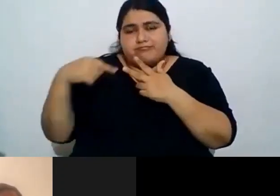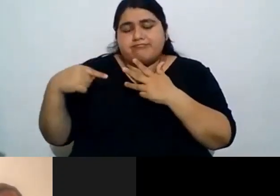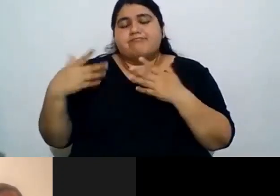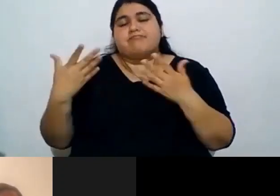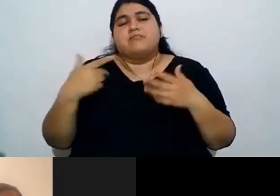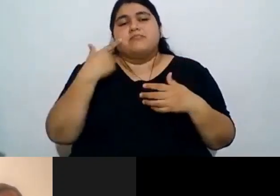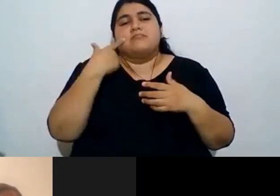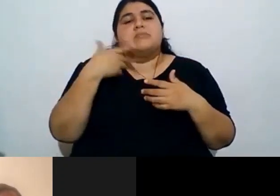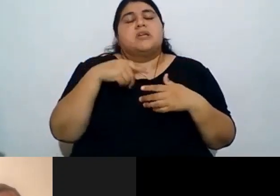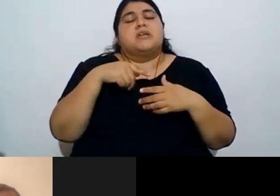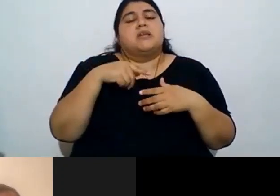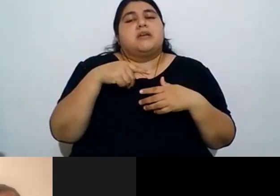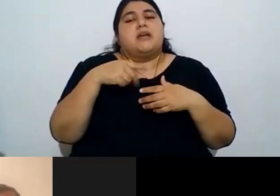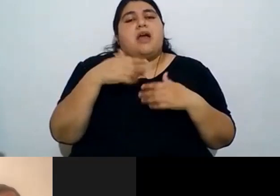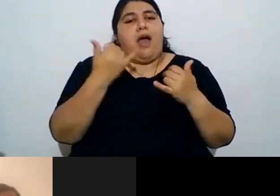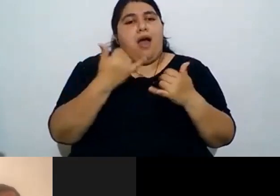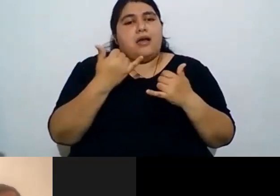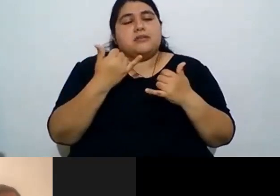determinan pues que